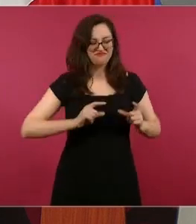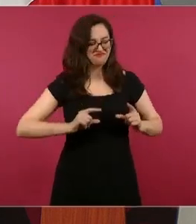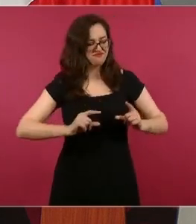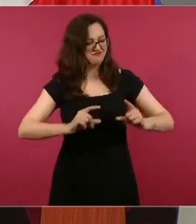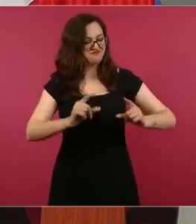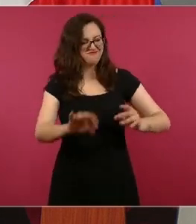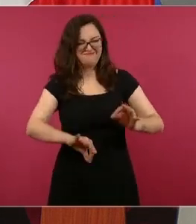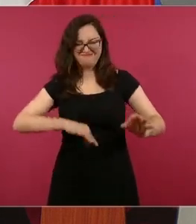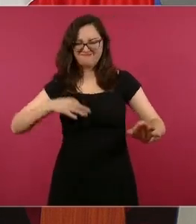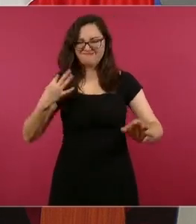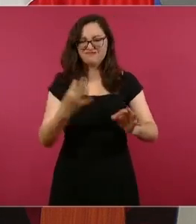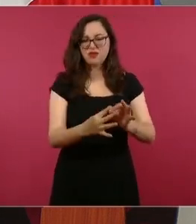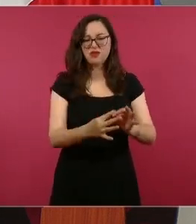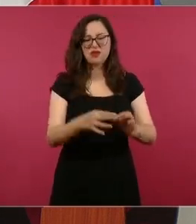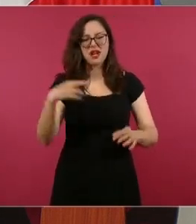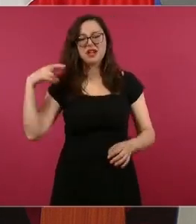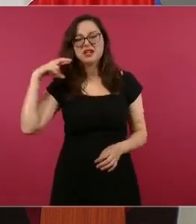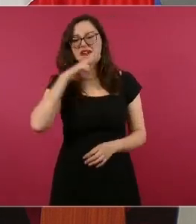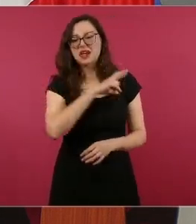mundo